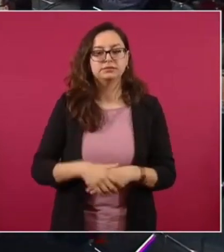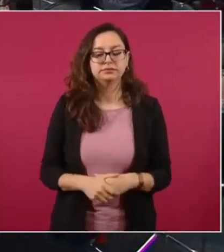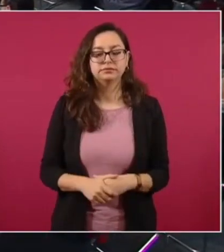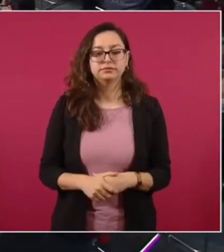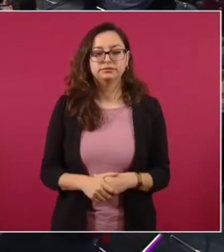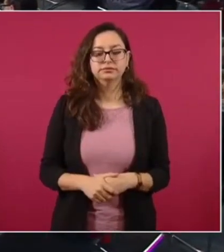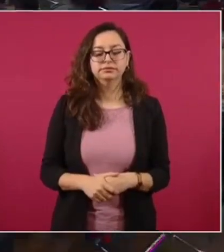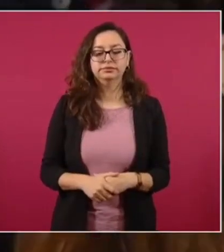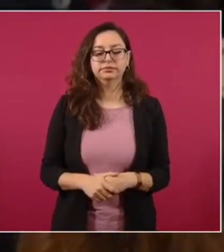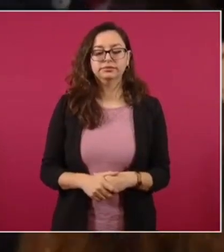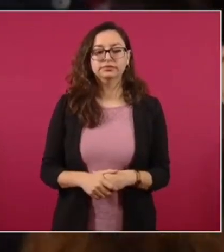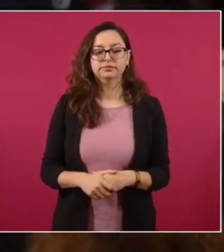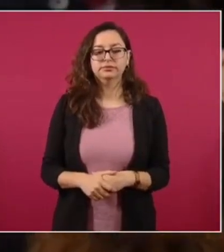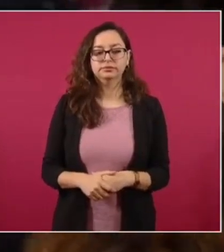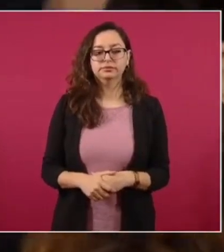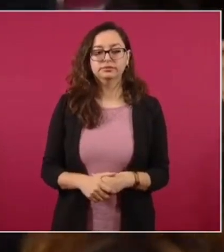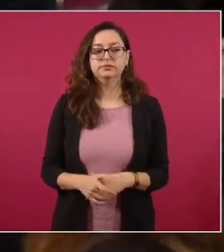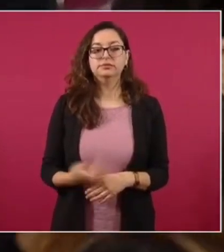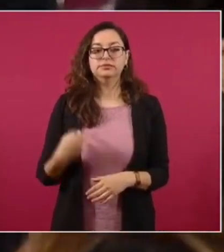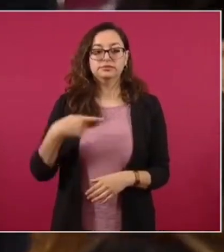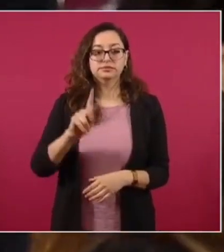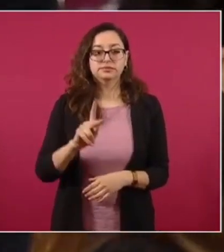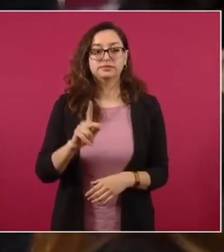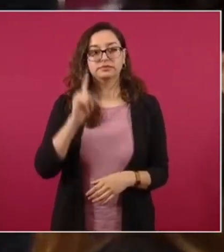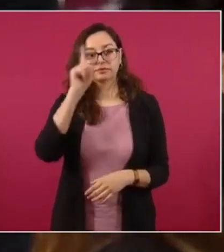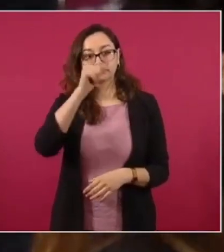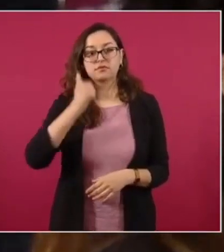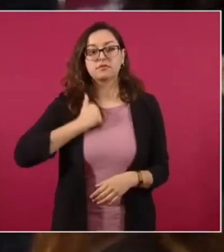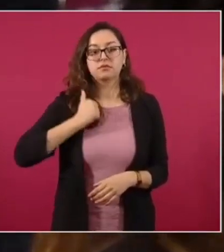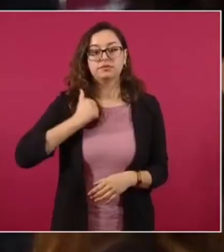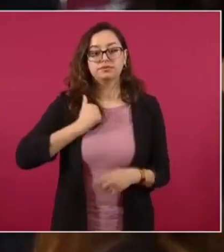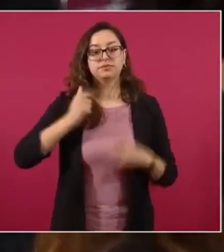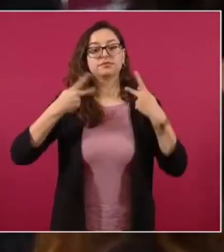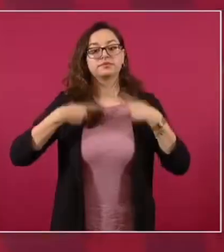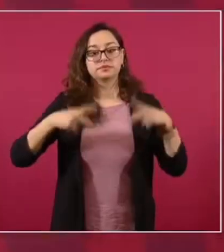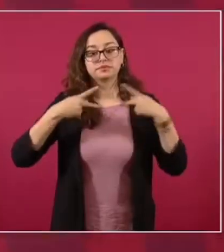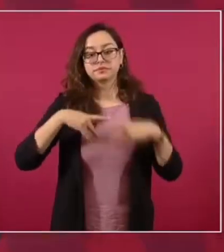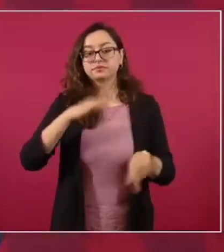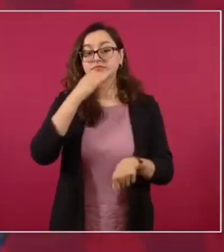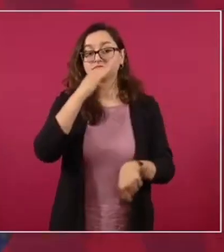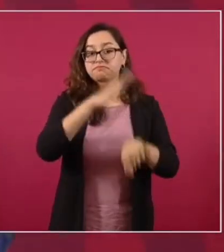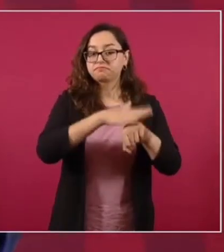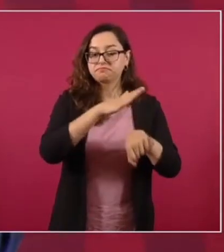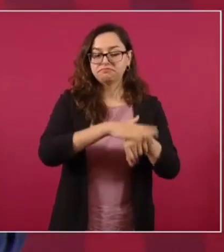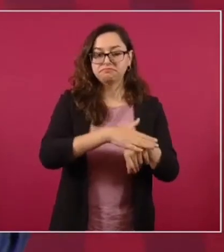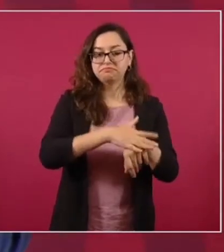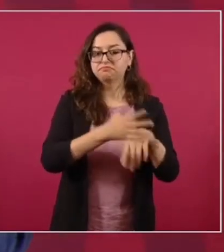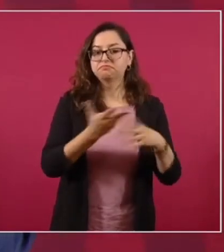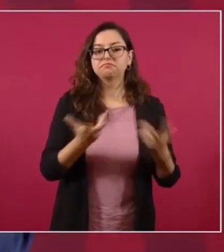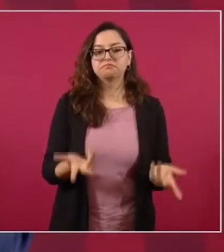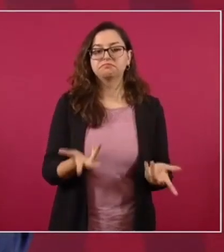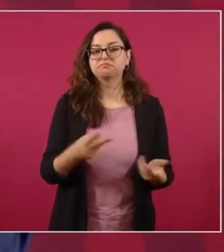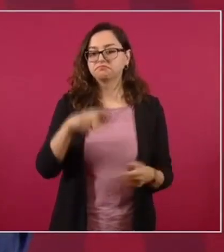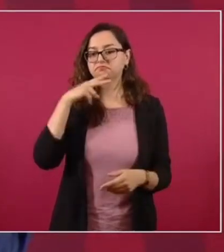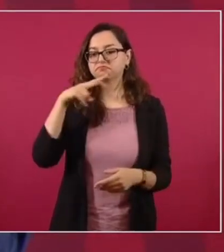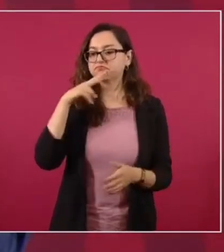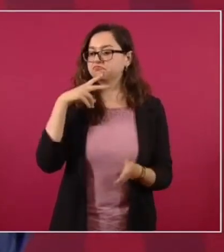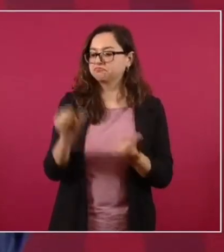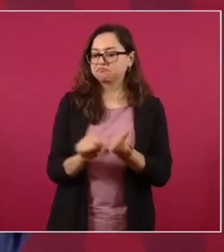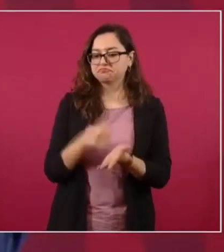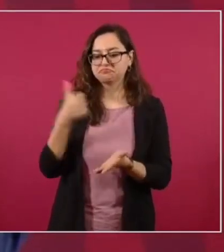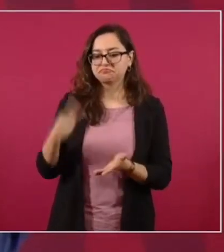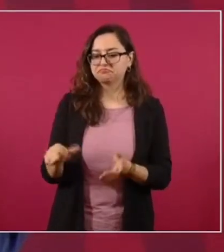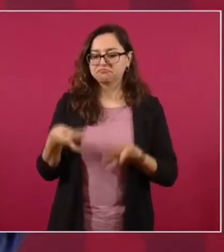pero decirle a la gente de Canadá que es muy bueno el